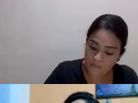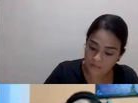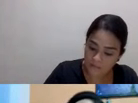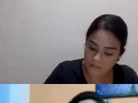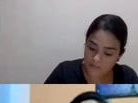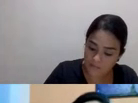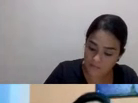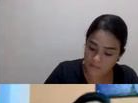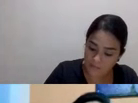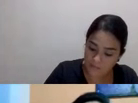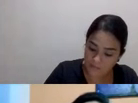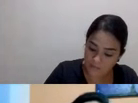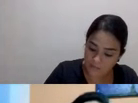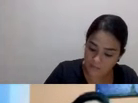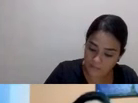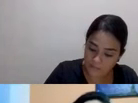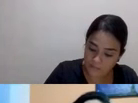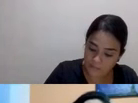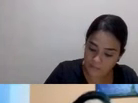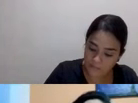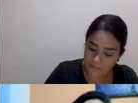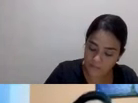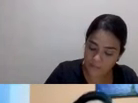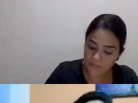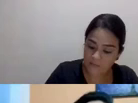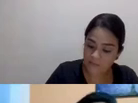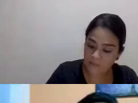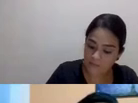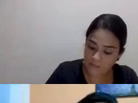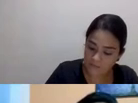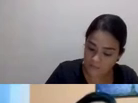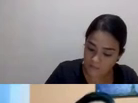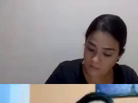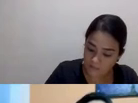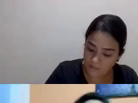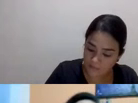colaborando con un congreso que se viene, que es de pedagogía